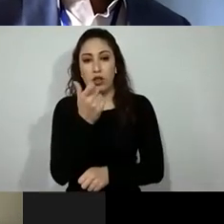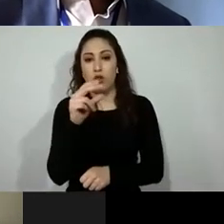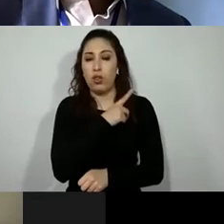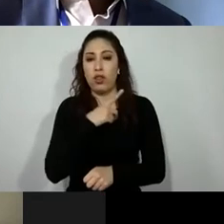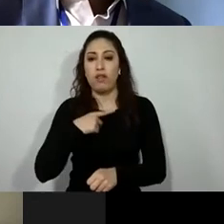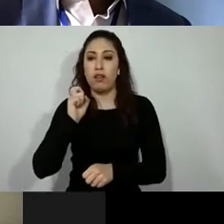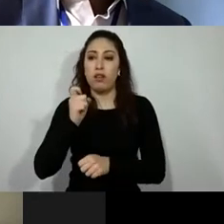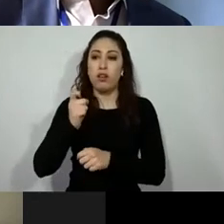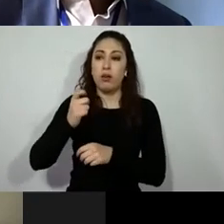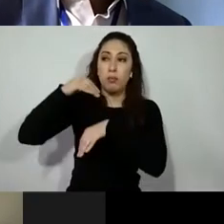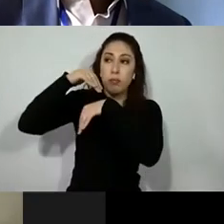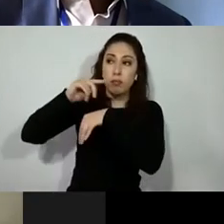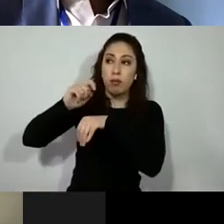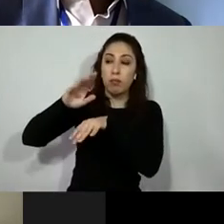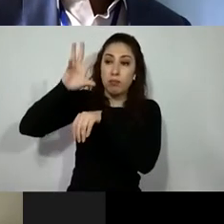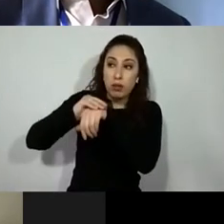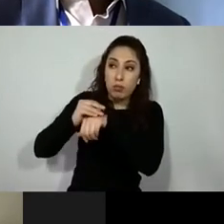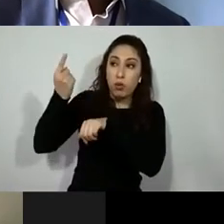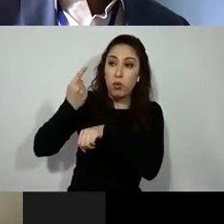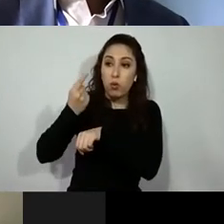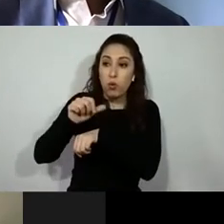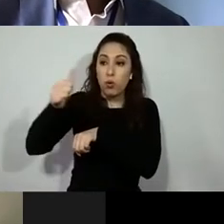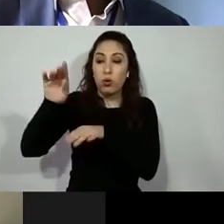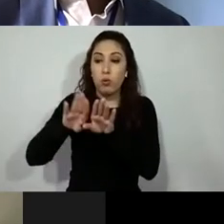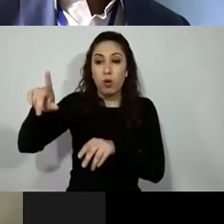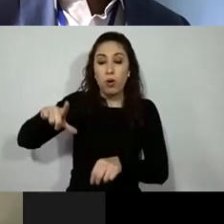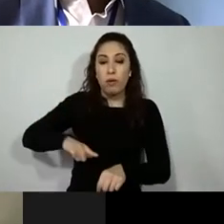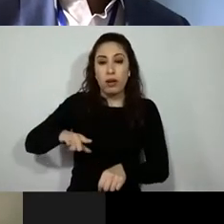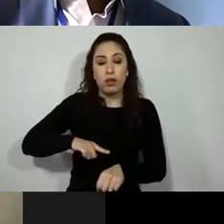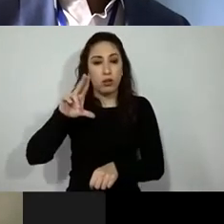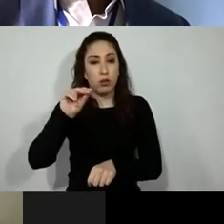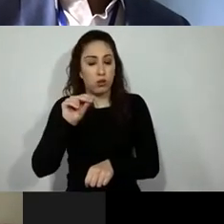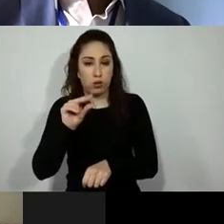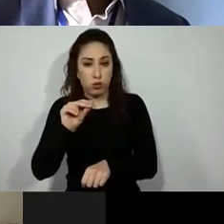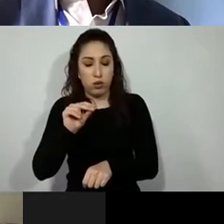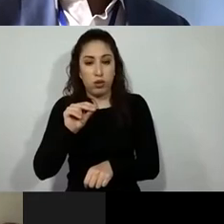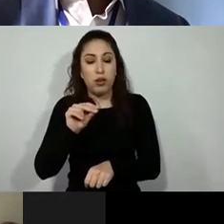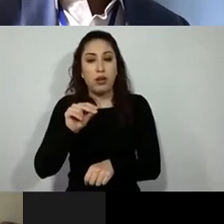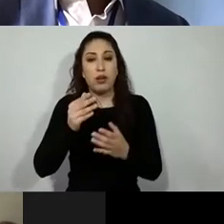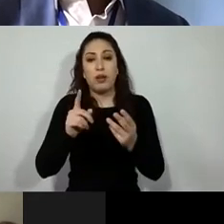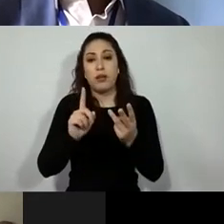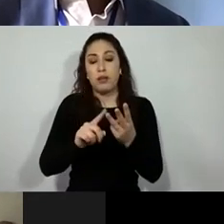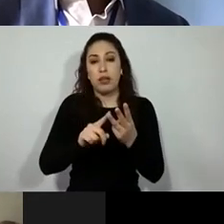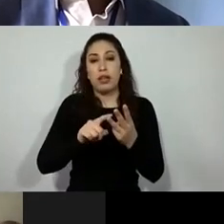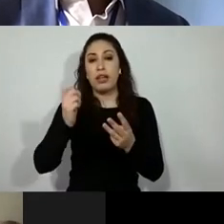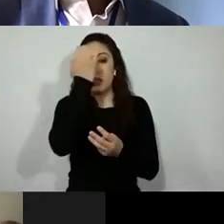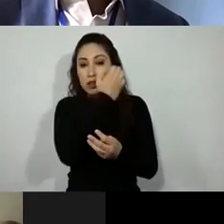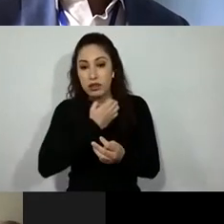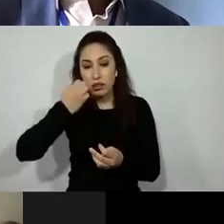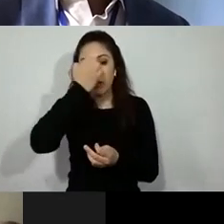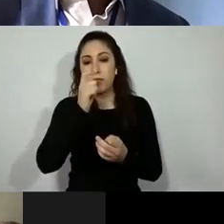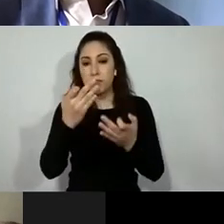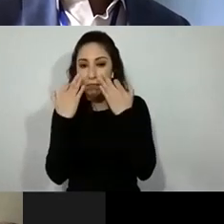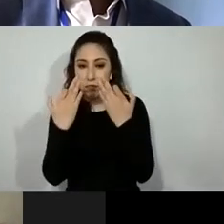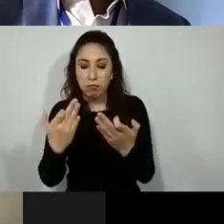administrativos que la autoridad local, de la autoridad local central. Y tres, fiscalización, rendición de cuentas